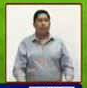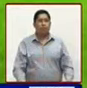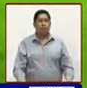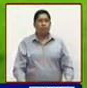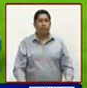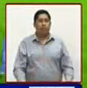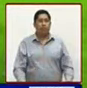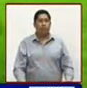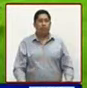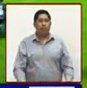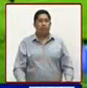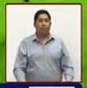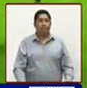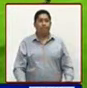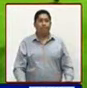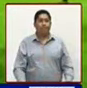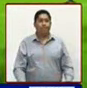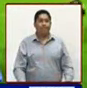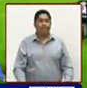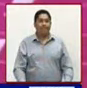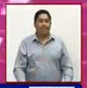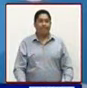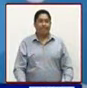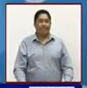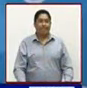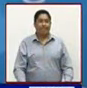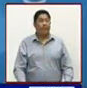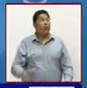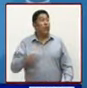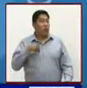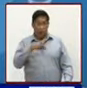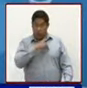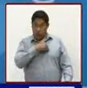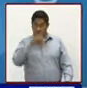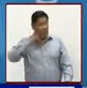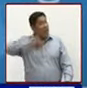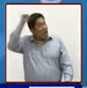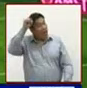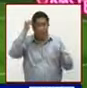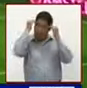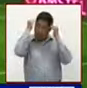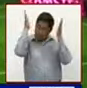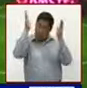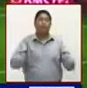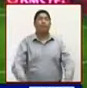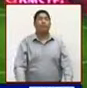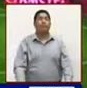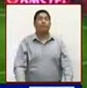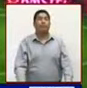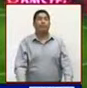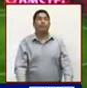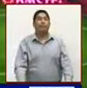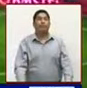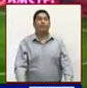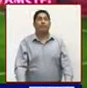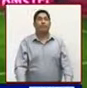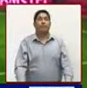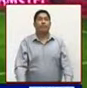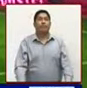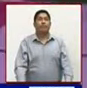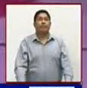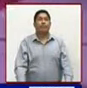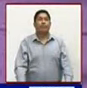al segundo palo, están todos habilitados, cabezazo al medio. Si nos merecemos la victoria, ojalá. Área Roberto Carlos Fernández, centro atrás y está.